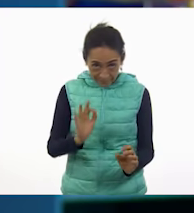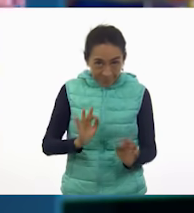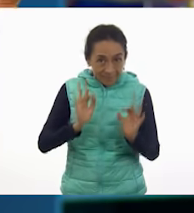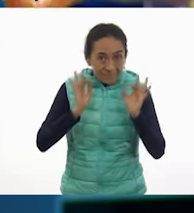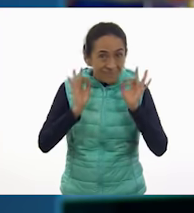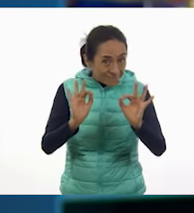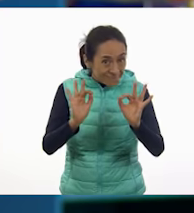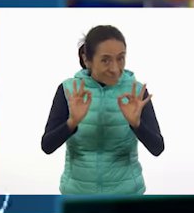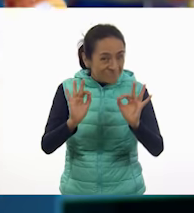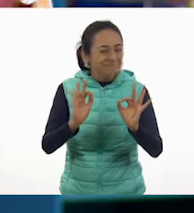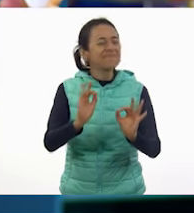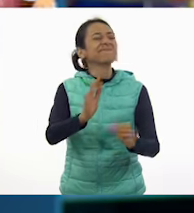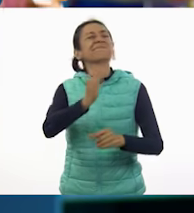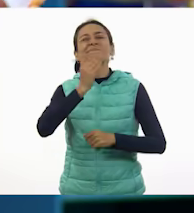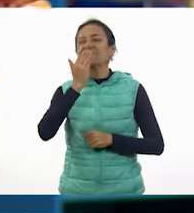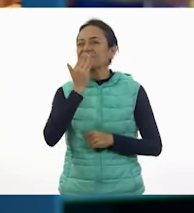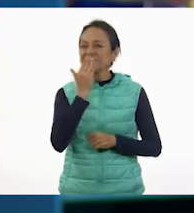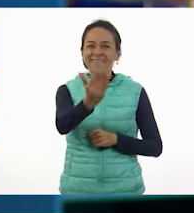¡Muy bien!